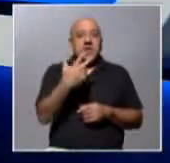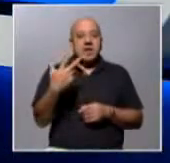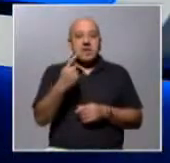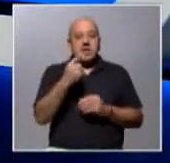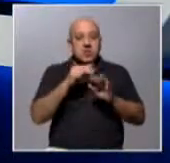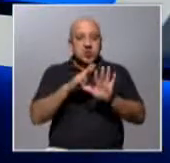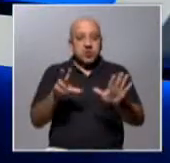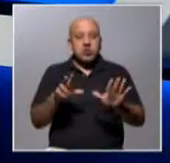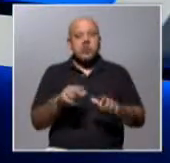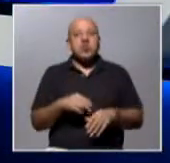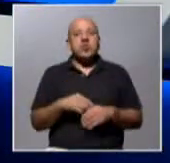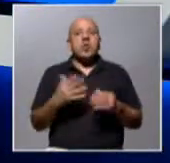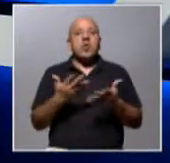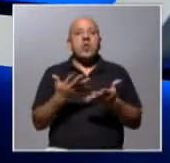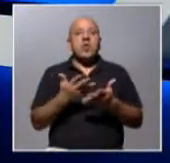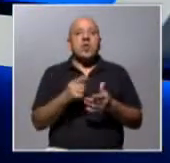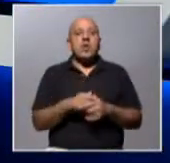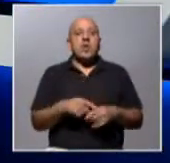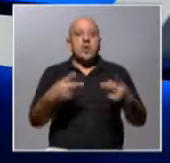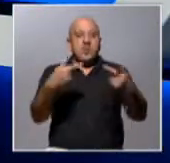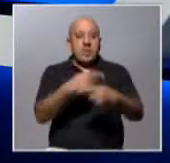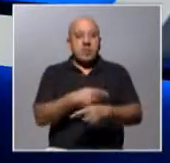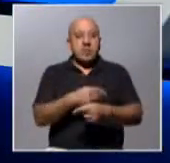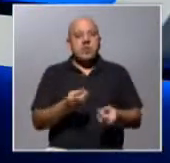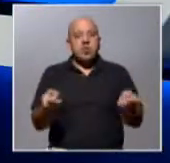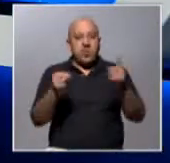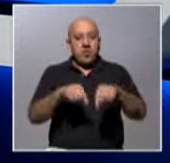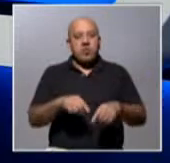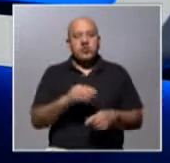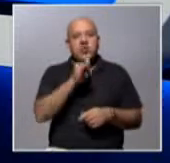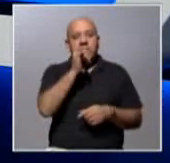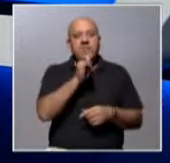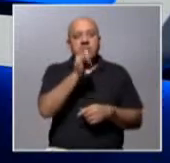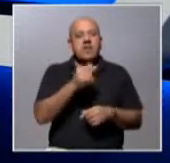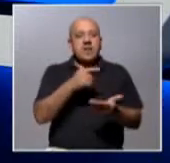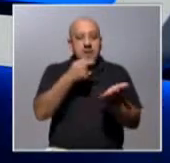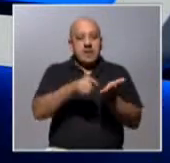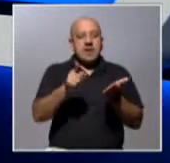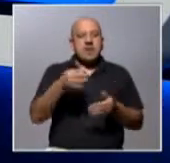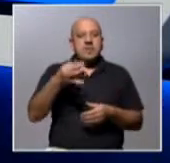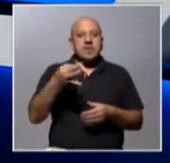2318. Y nosotros nos vemos en minutos nada más, nos vamos a una tanda y ya seguimos con Informe Capital Especial.